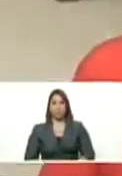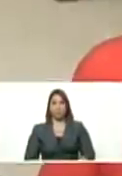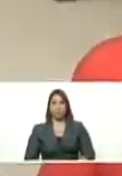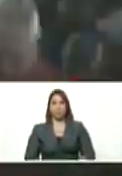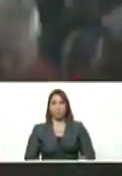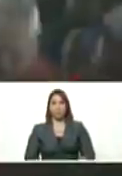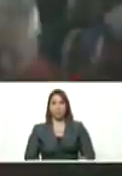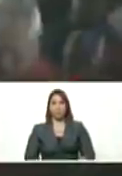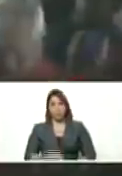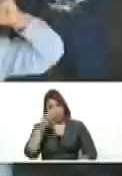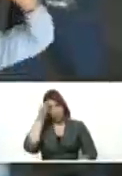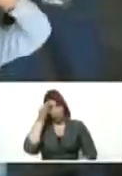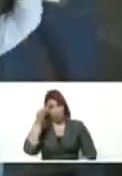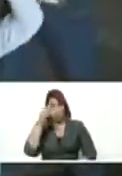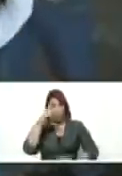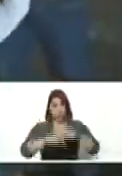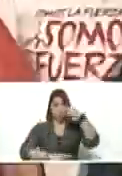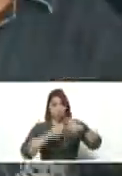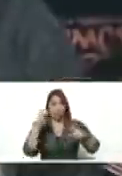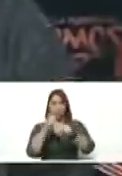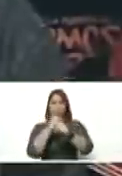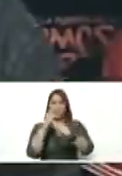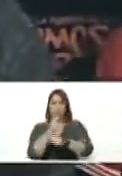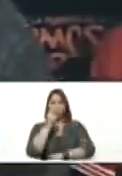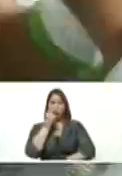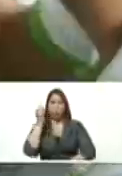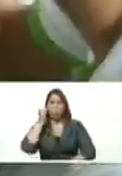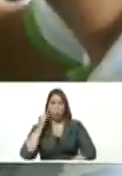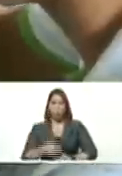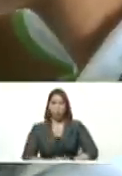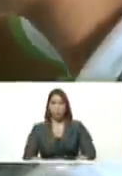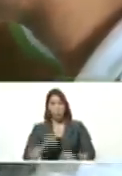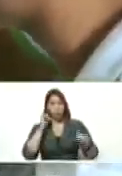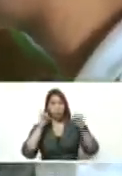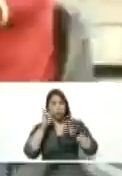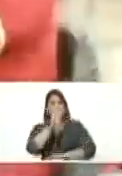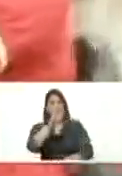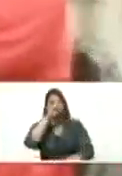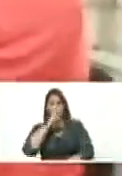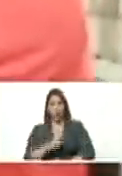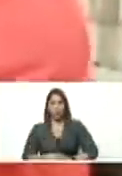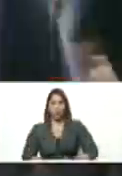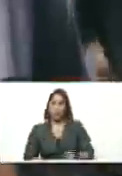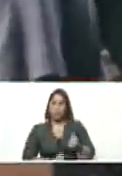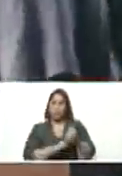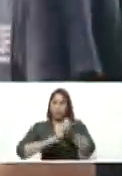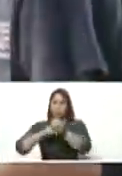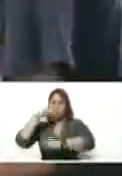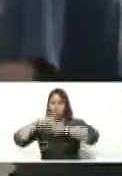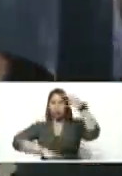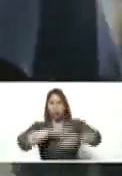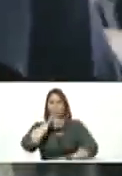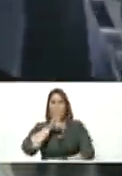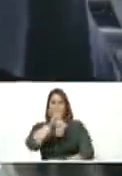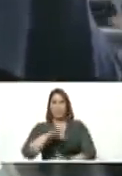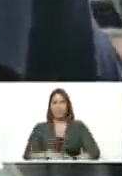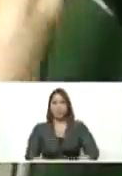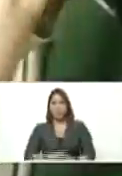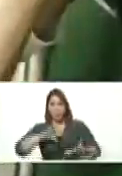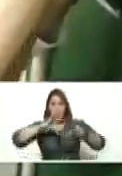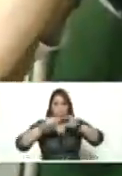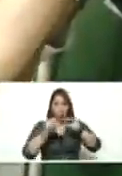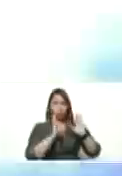Los consejos productivos de trabajadores y trabajadoras celebran 4 años impulsando la producción del país a través